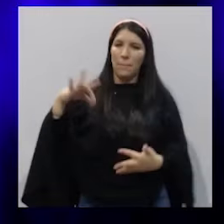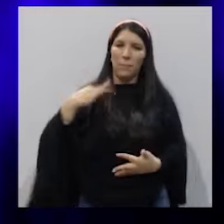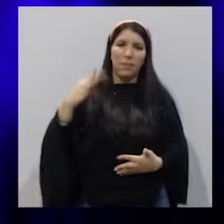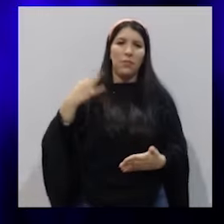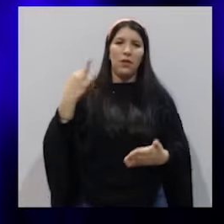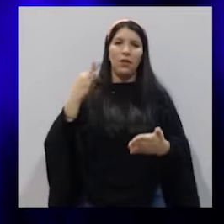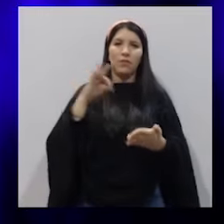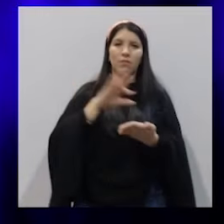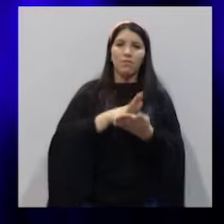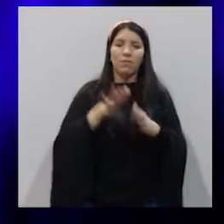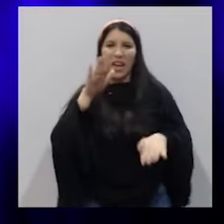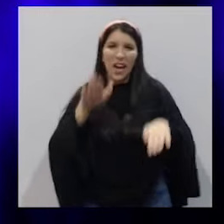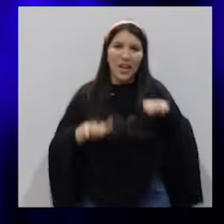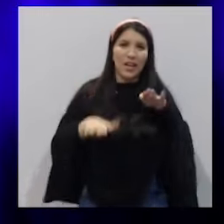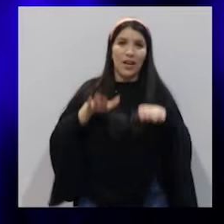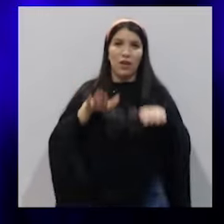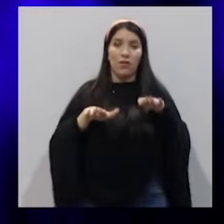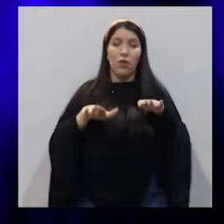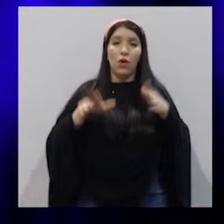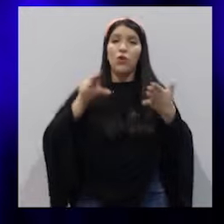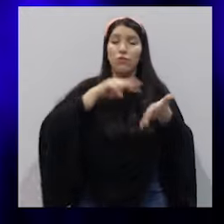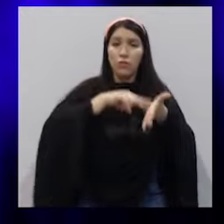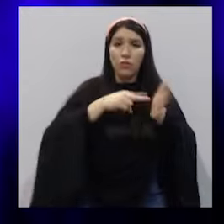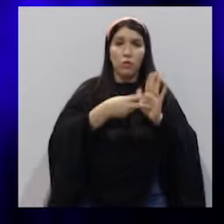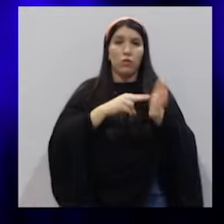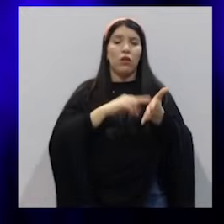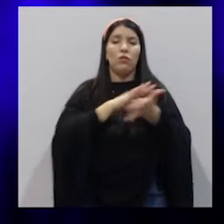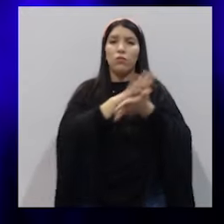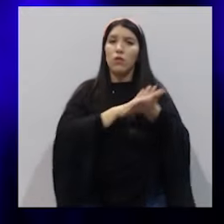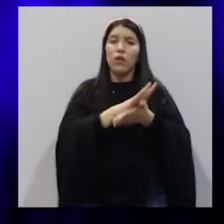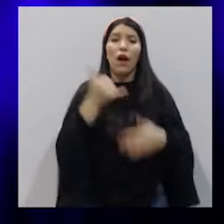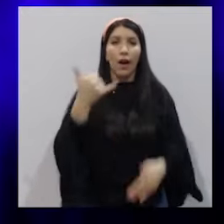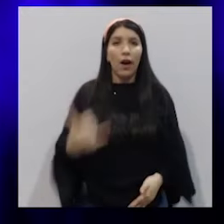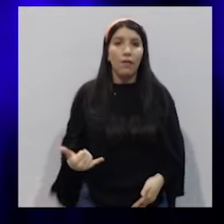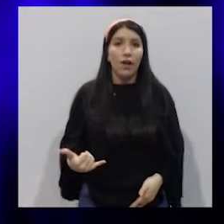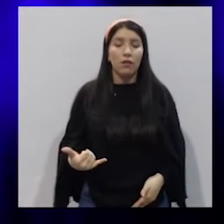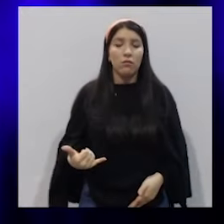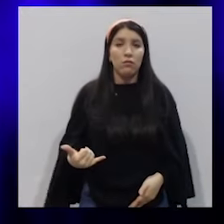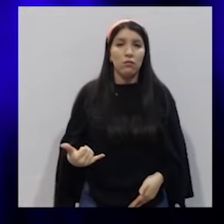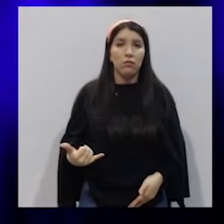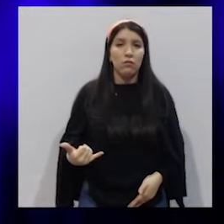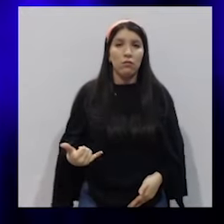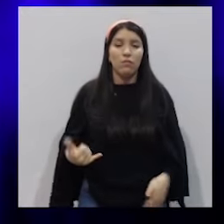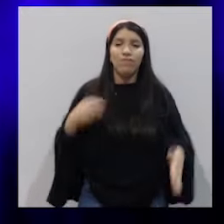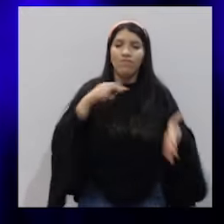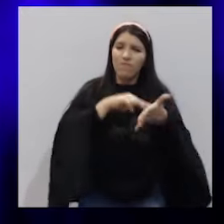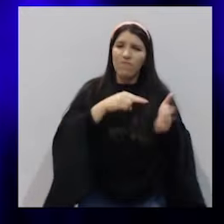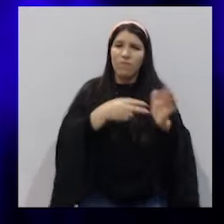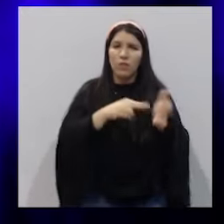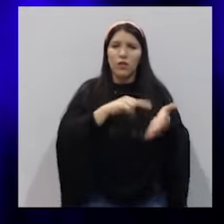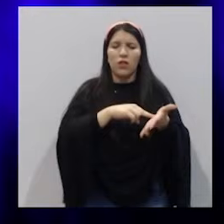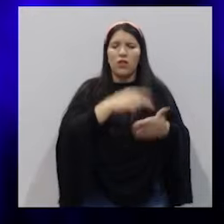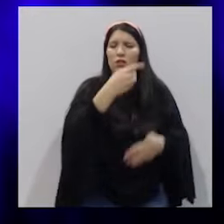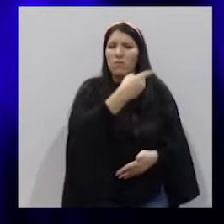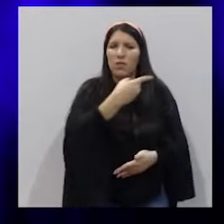pruebas dificultades hay semanas que son más difíciles decisiones que a veces equivocamos y hay